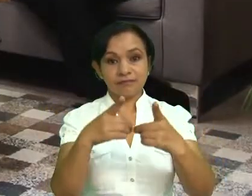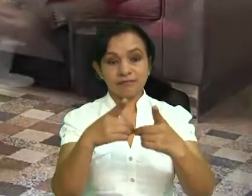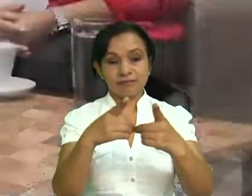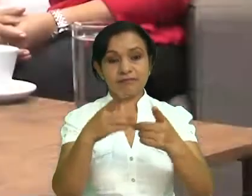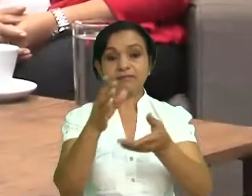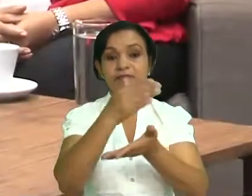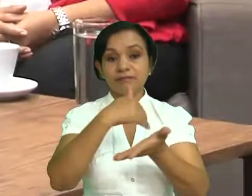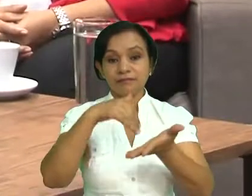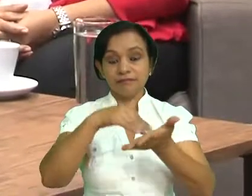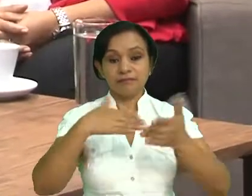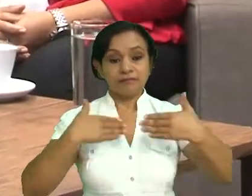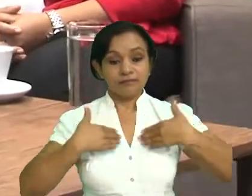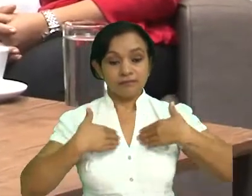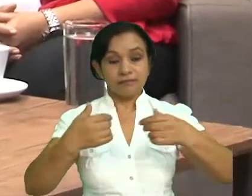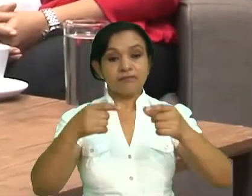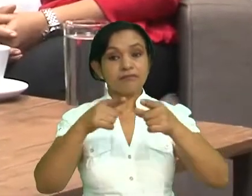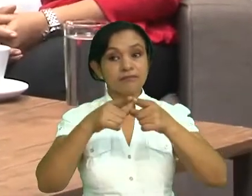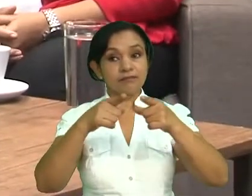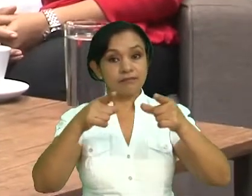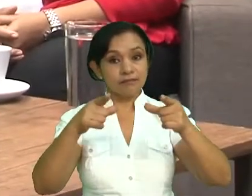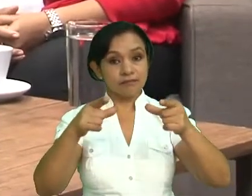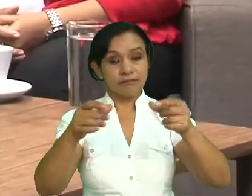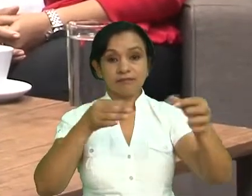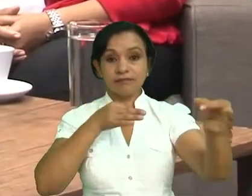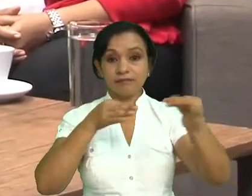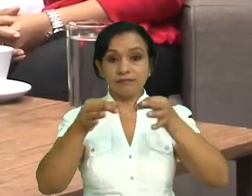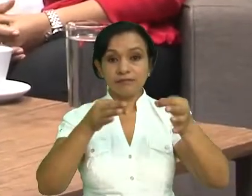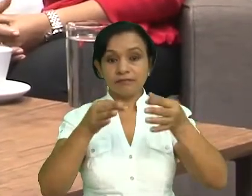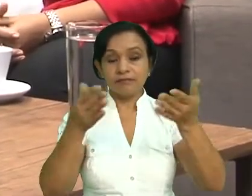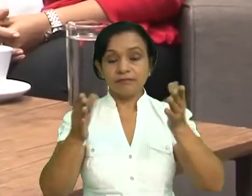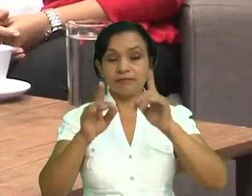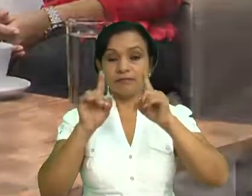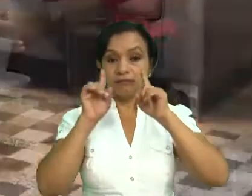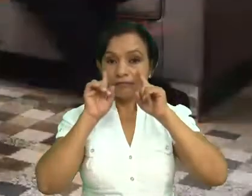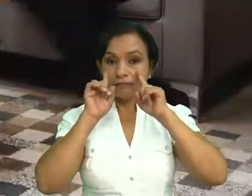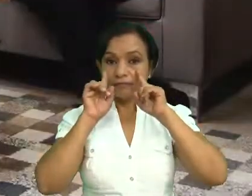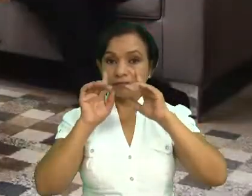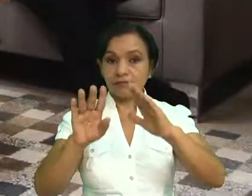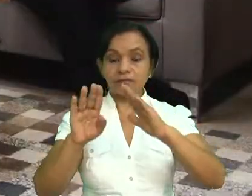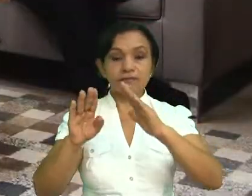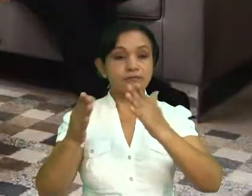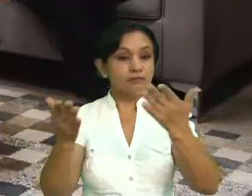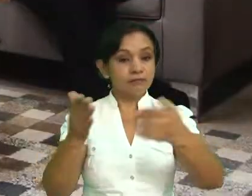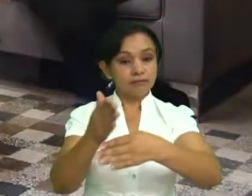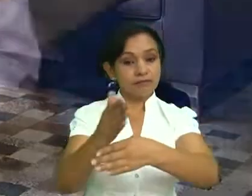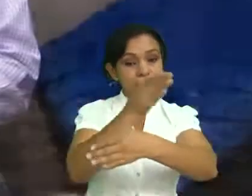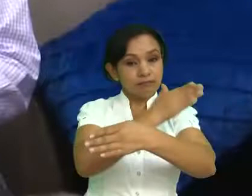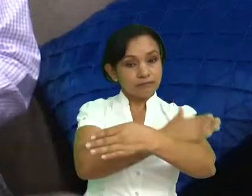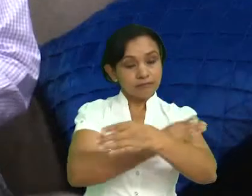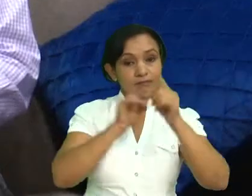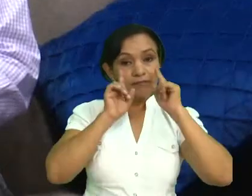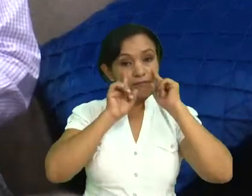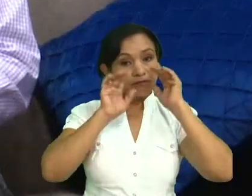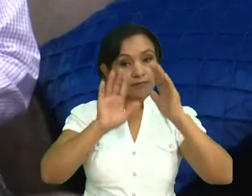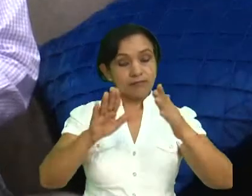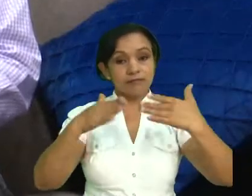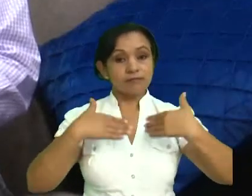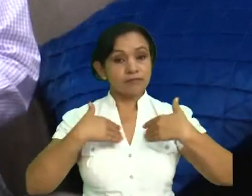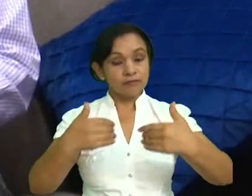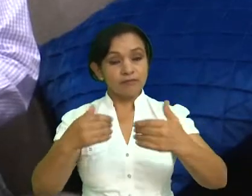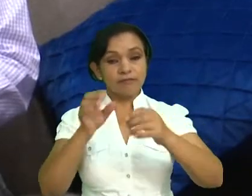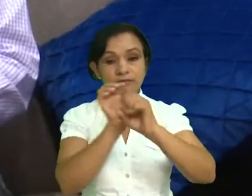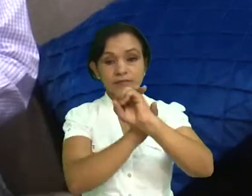Managua. Y juntas nos explican lo que significan las medidas de prevención contra el COVID-19 en unos lugares